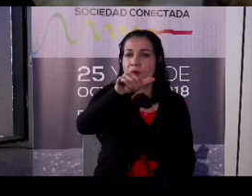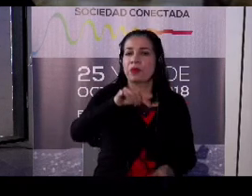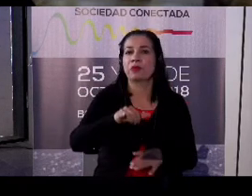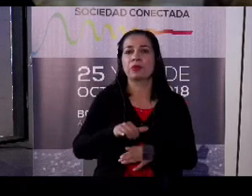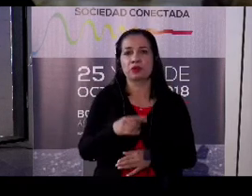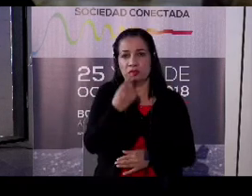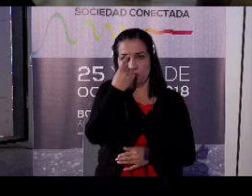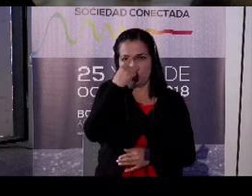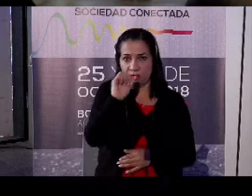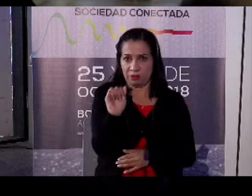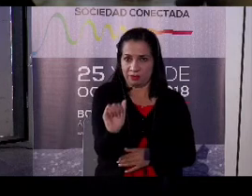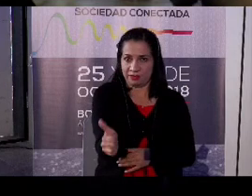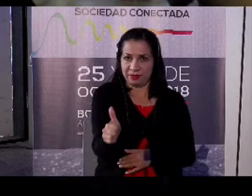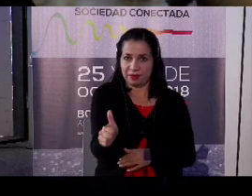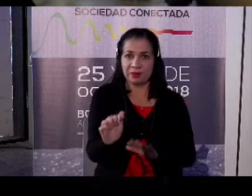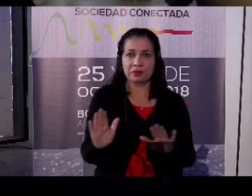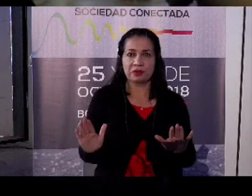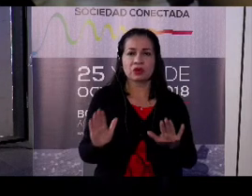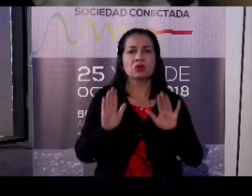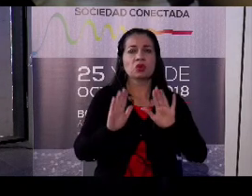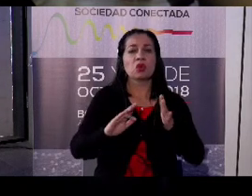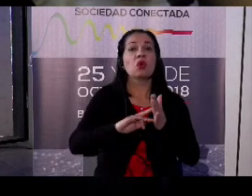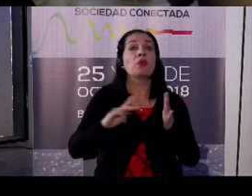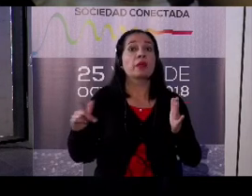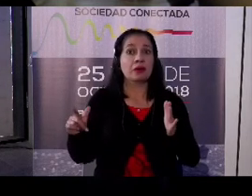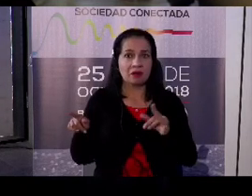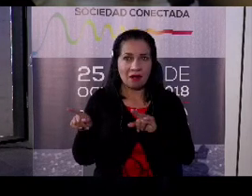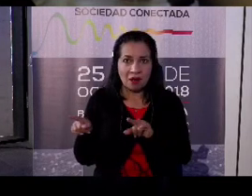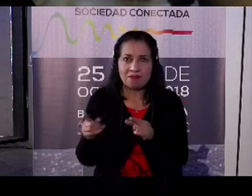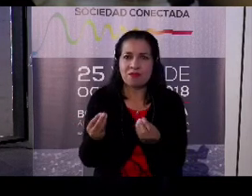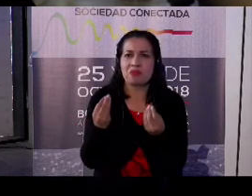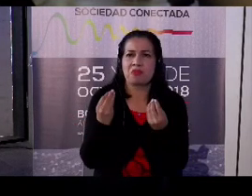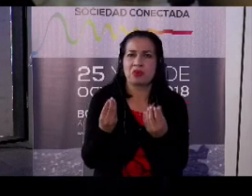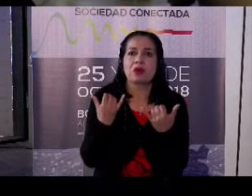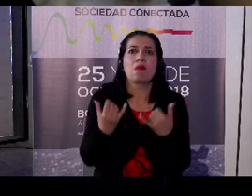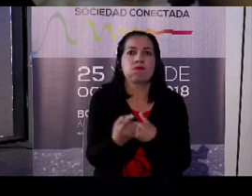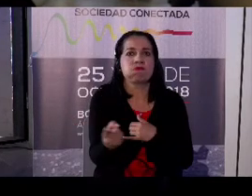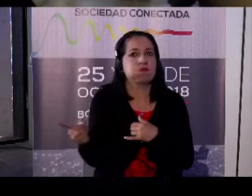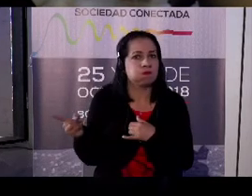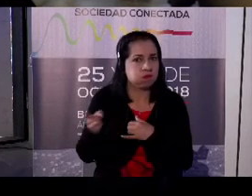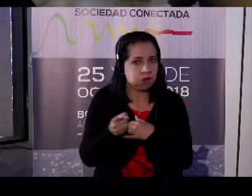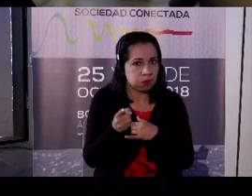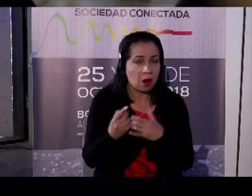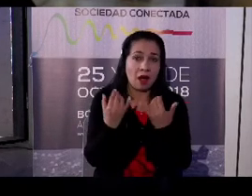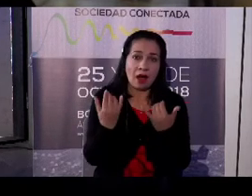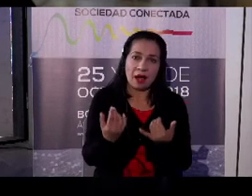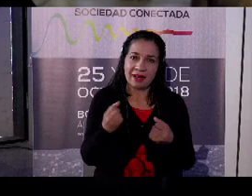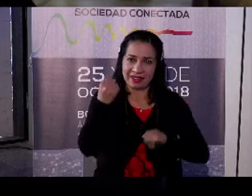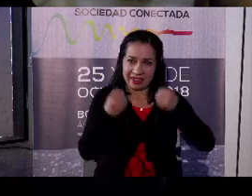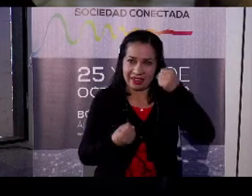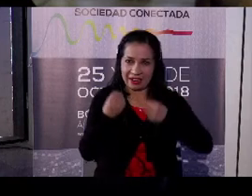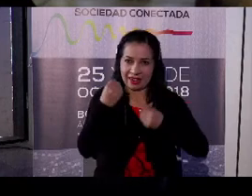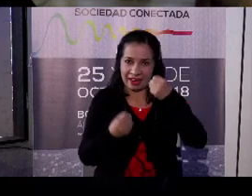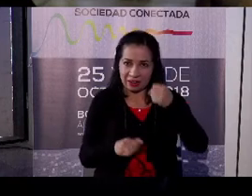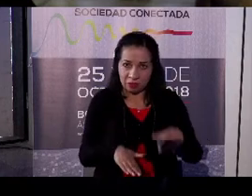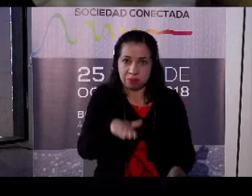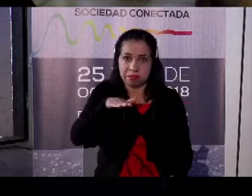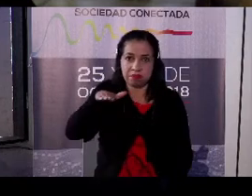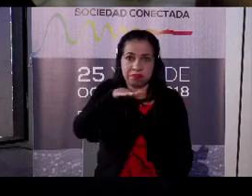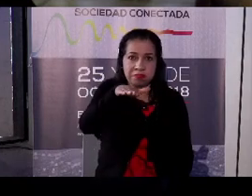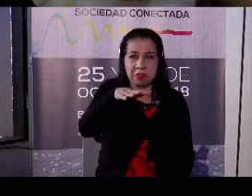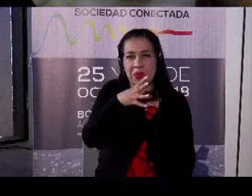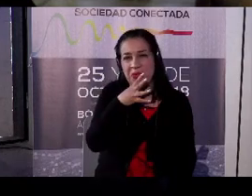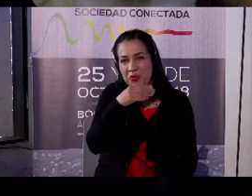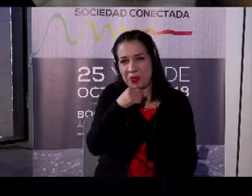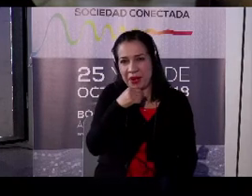autónomos muchas de estas tecnologías ya Existen los vehículos voladores aún no existen pero ya se están haciendo pruebas